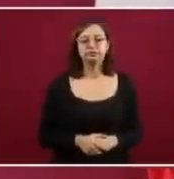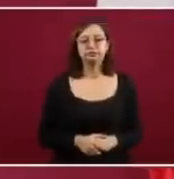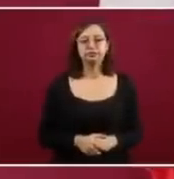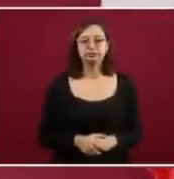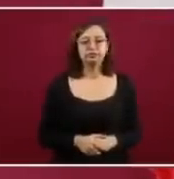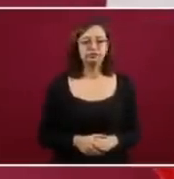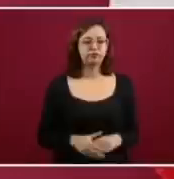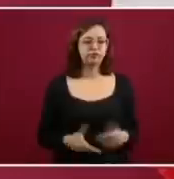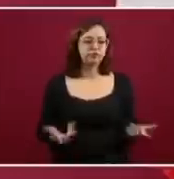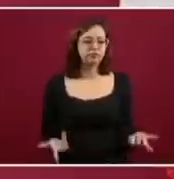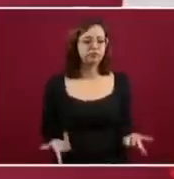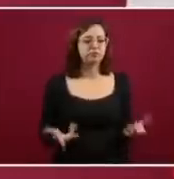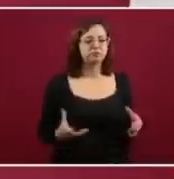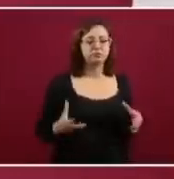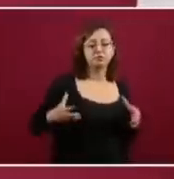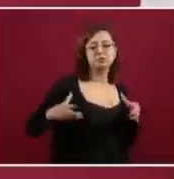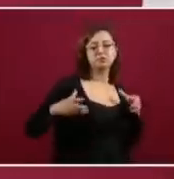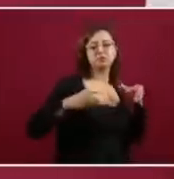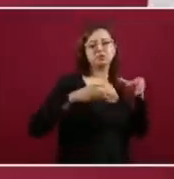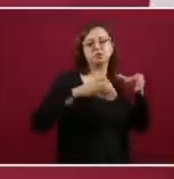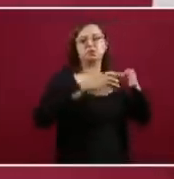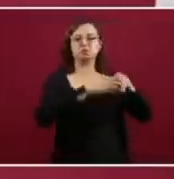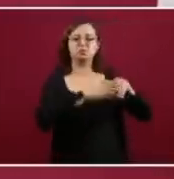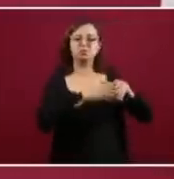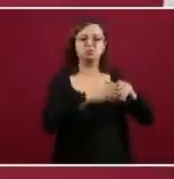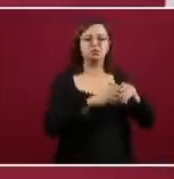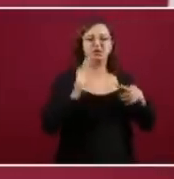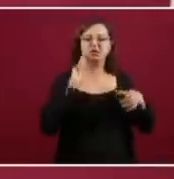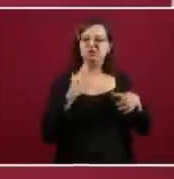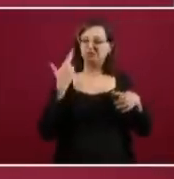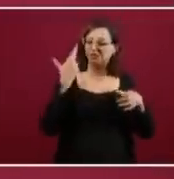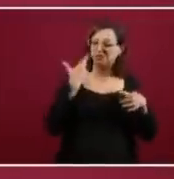clasista racista